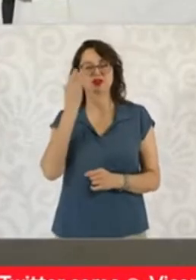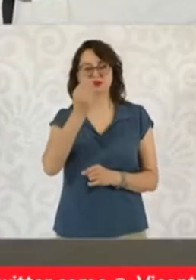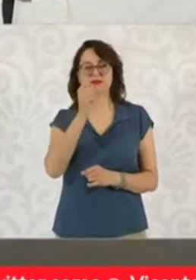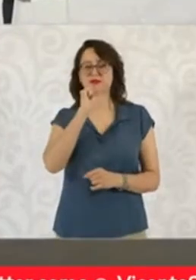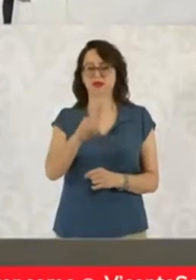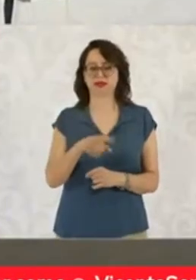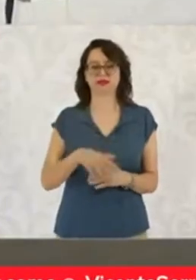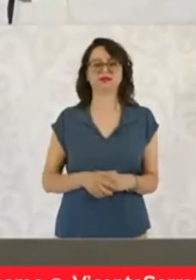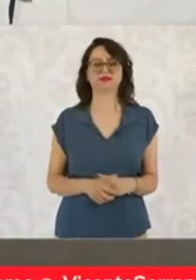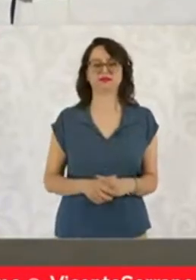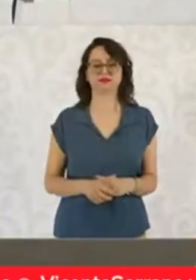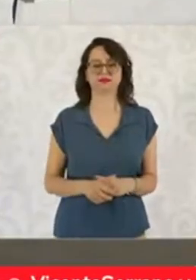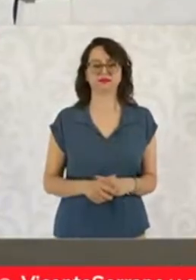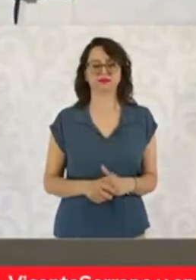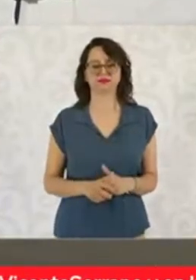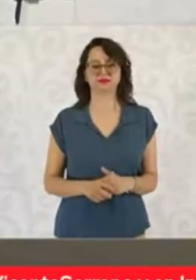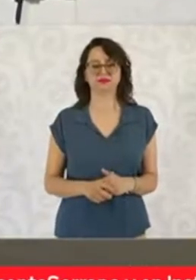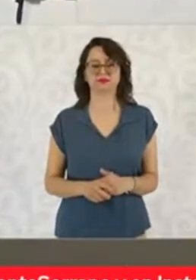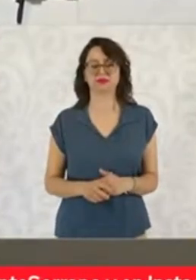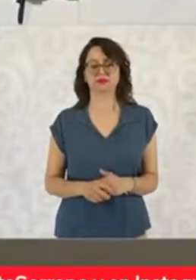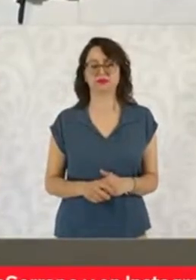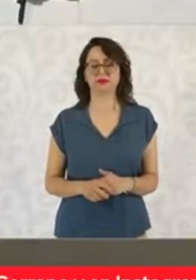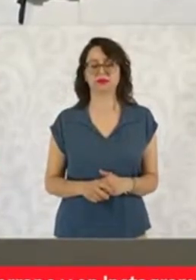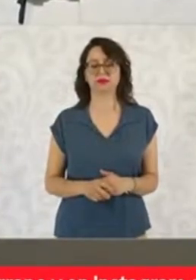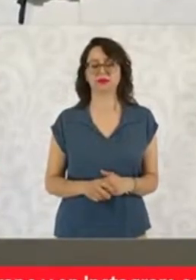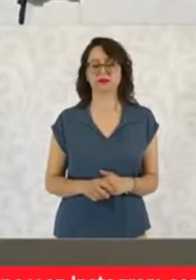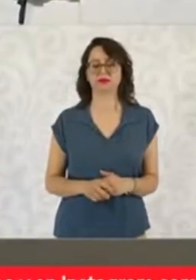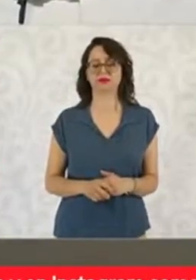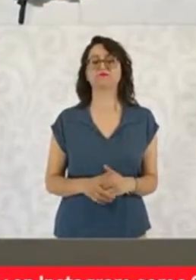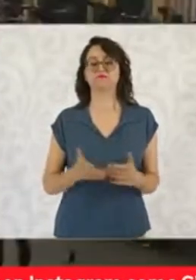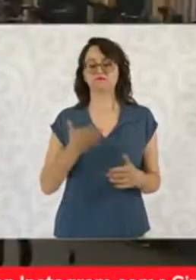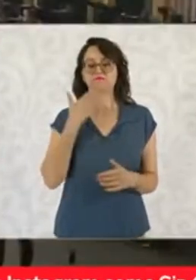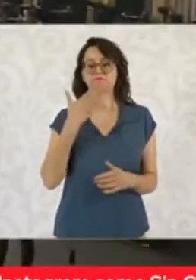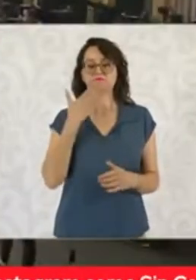Muy bien, ahora sí vamos a las preguntas.